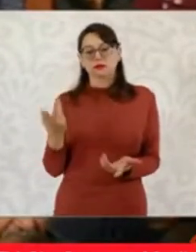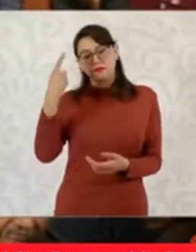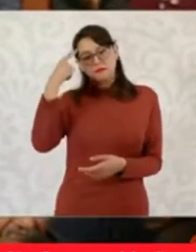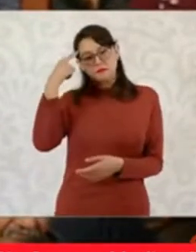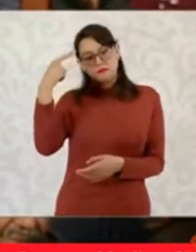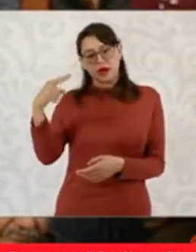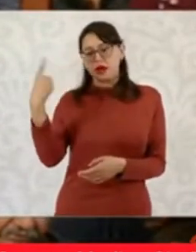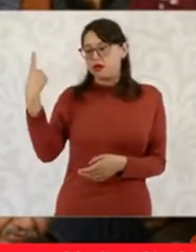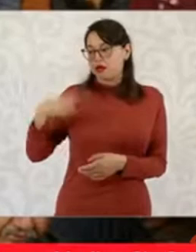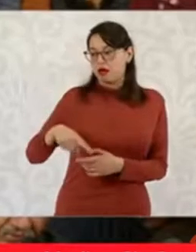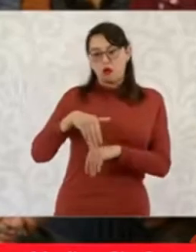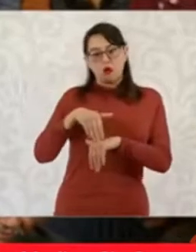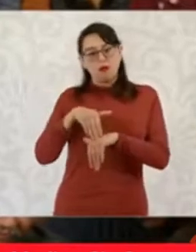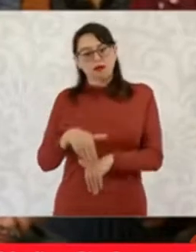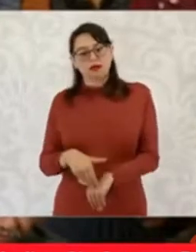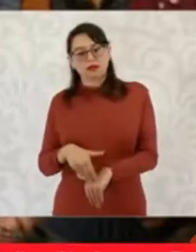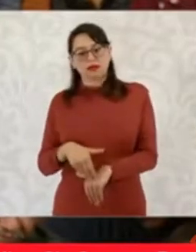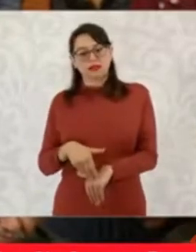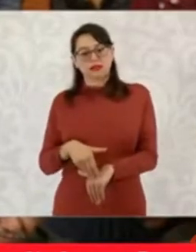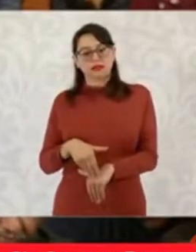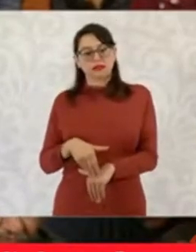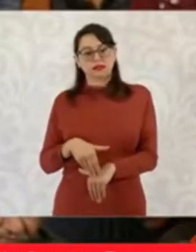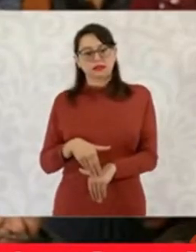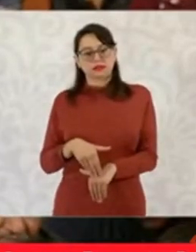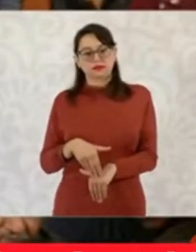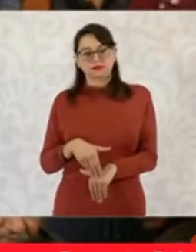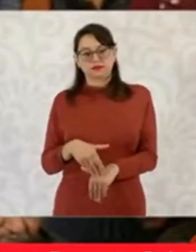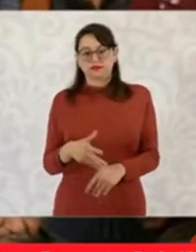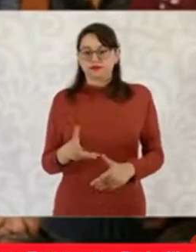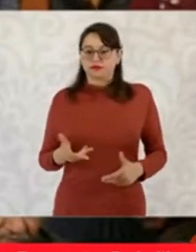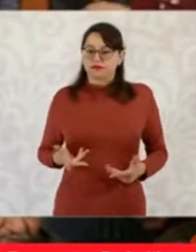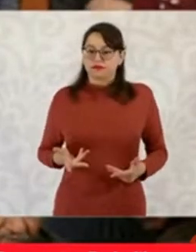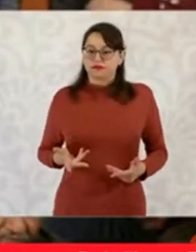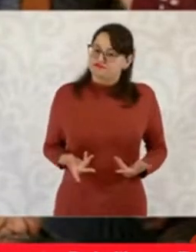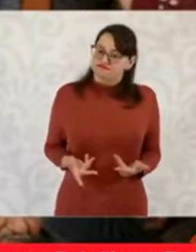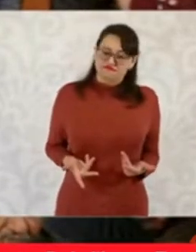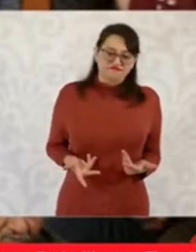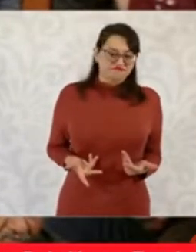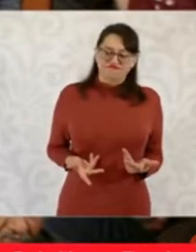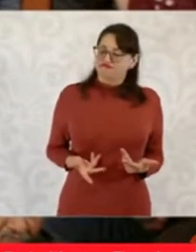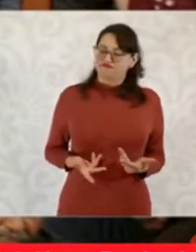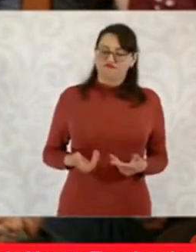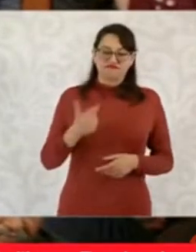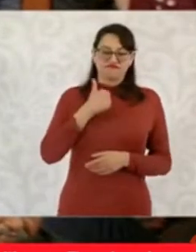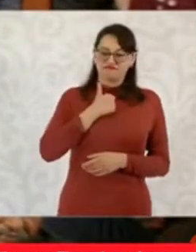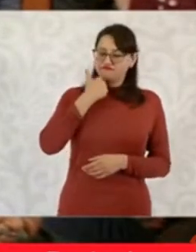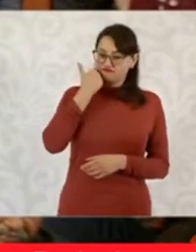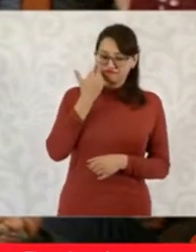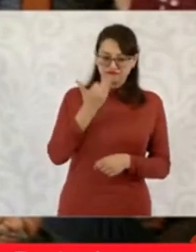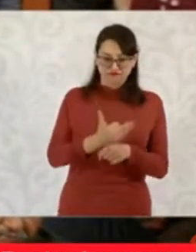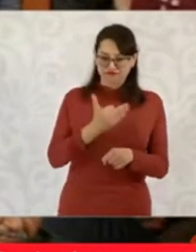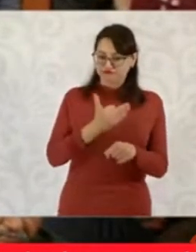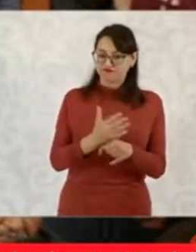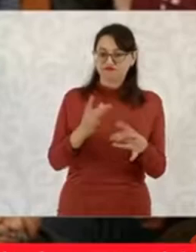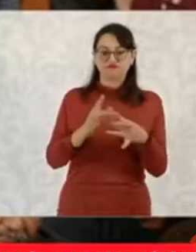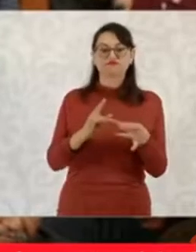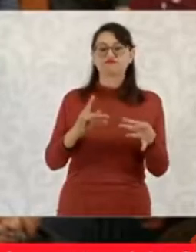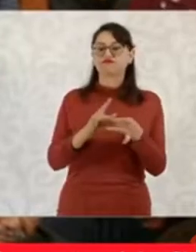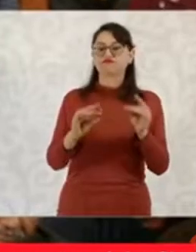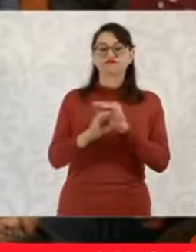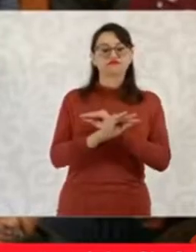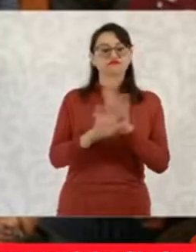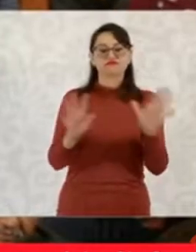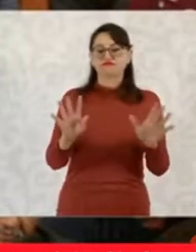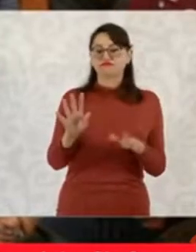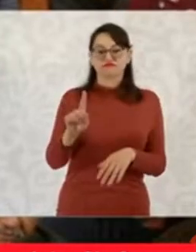obedecer un libreto, obedecer una línea. Entonces, esto aprovecho para que, obviamente, decirlo, a mí